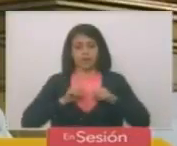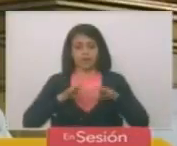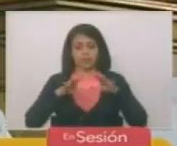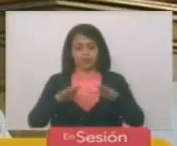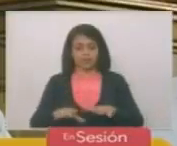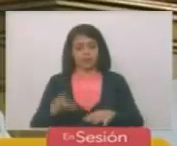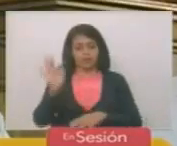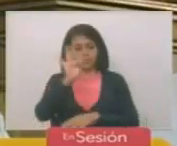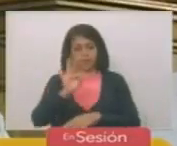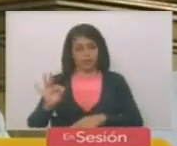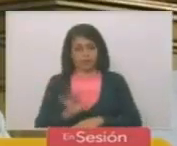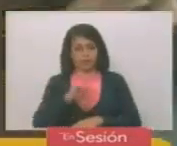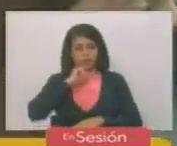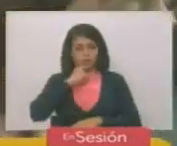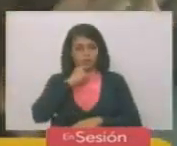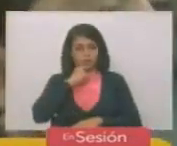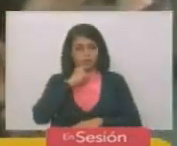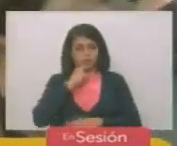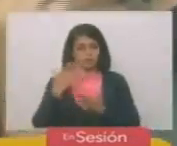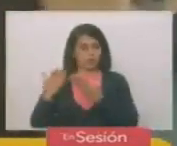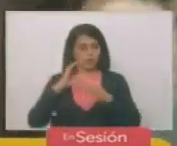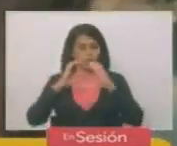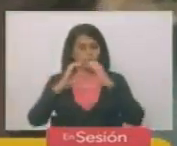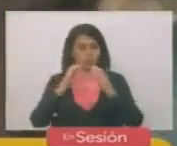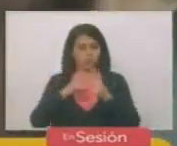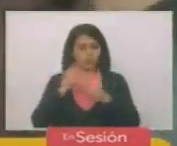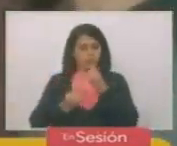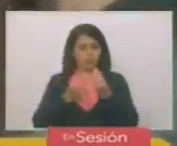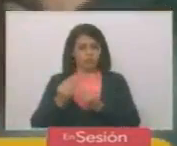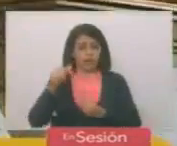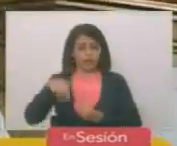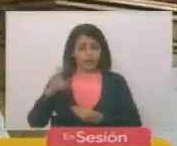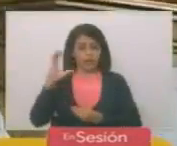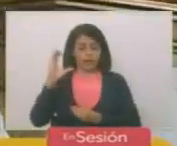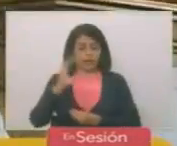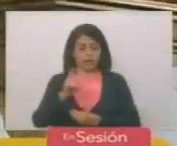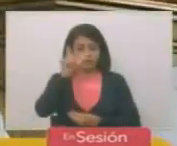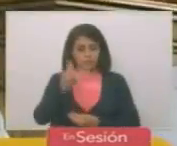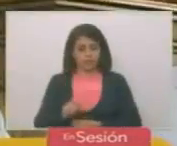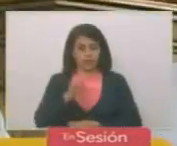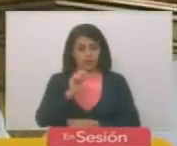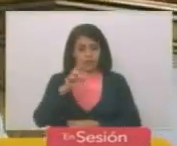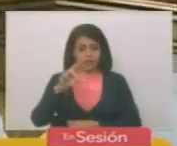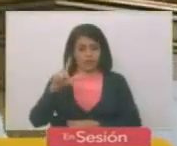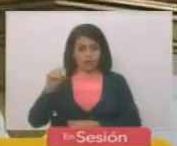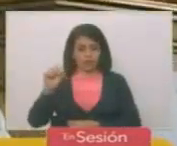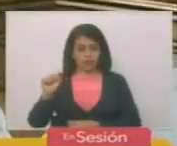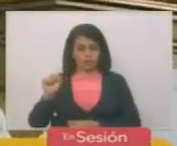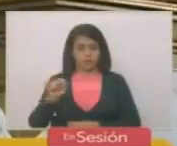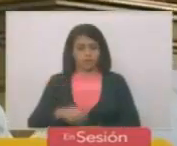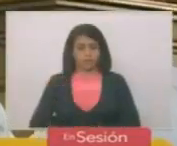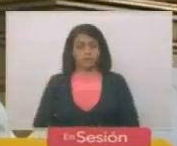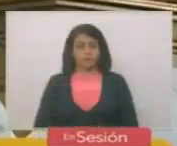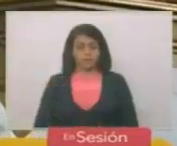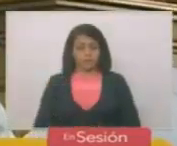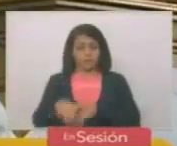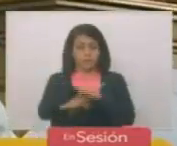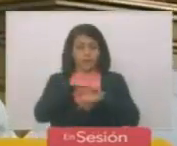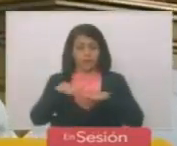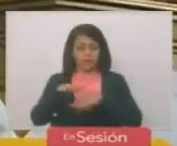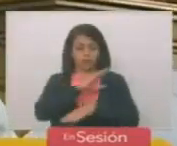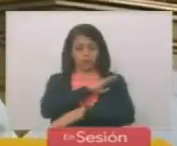Exteriores de la Federación de Rusia, a través de su embajada en Caracas, al ciudadano Carlos Rafael Faría Tortosa, Ministro